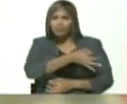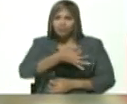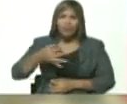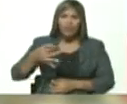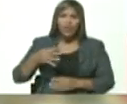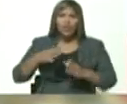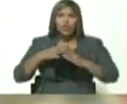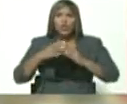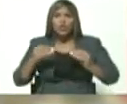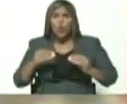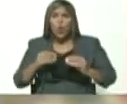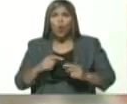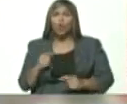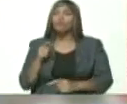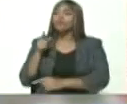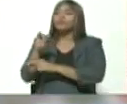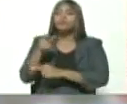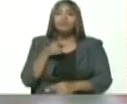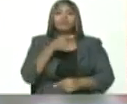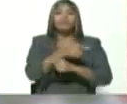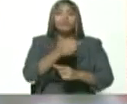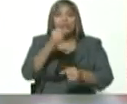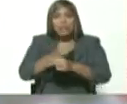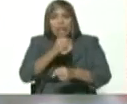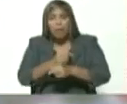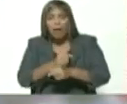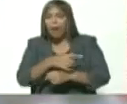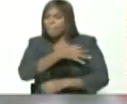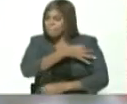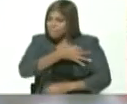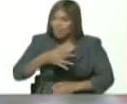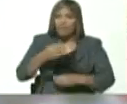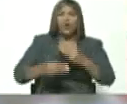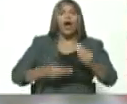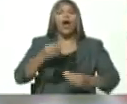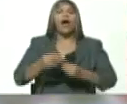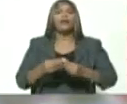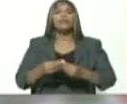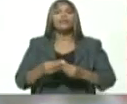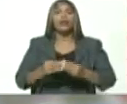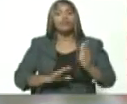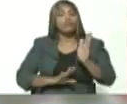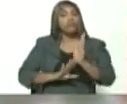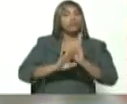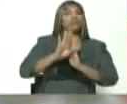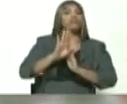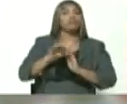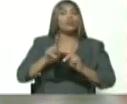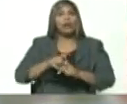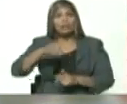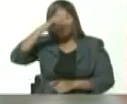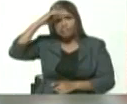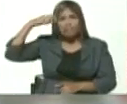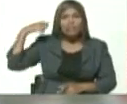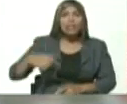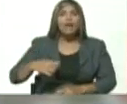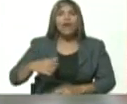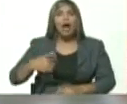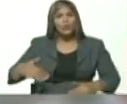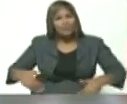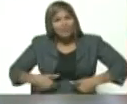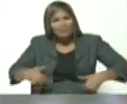las posiciones de mando que le tocó a Aristóbulo. Y las logró en base al sudor, al sacrificio, a la